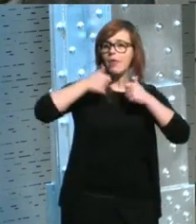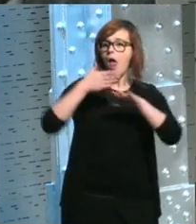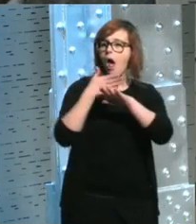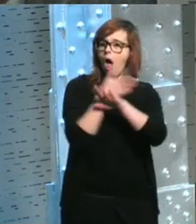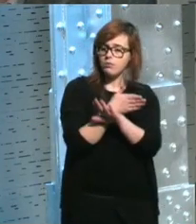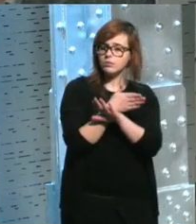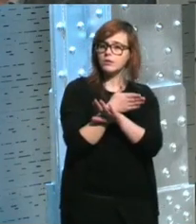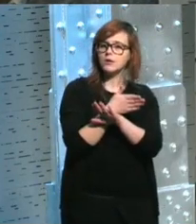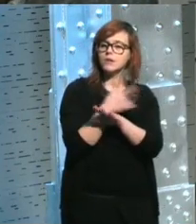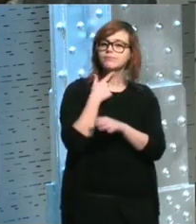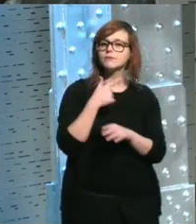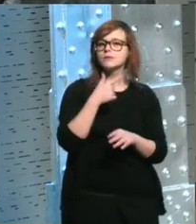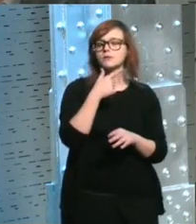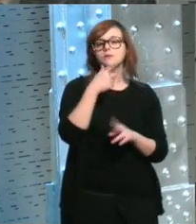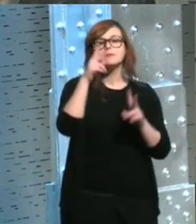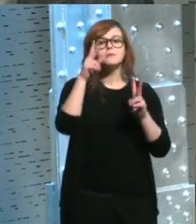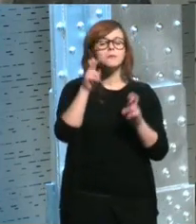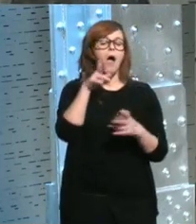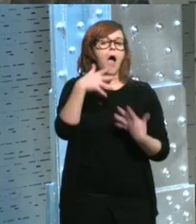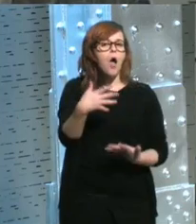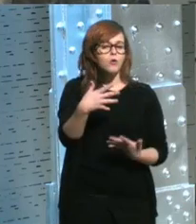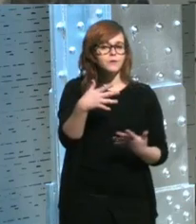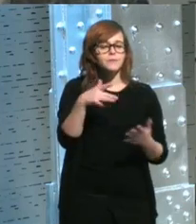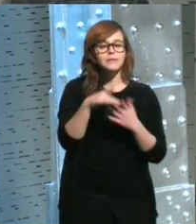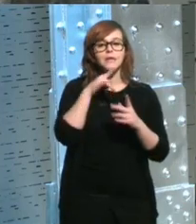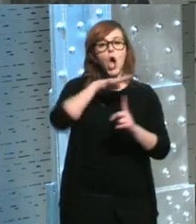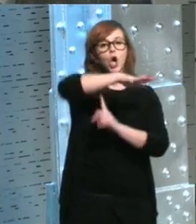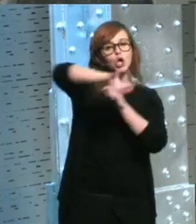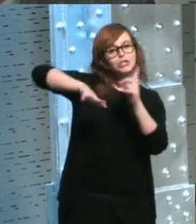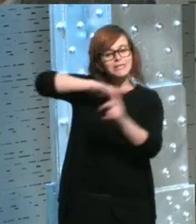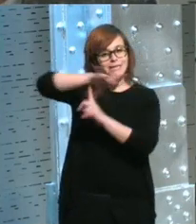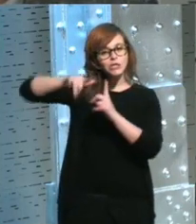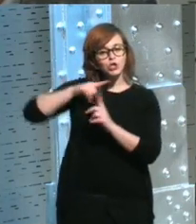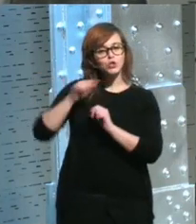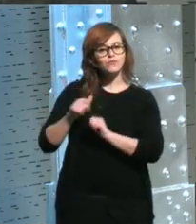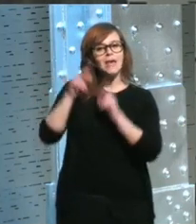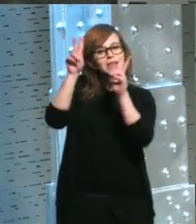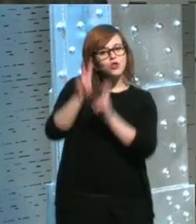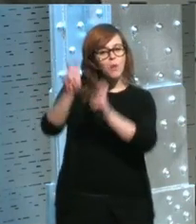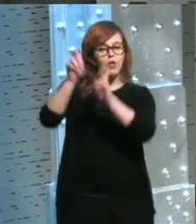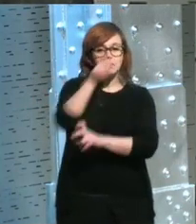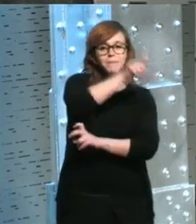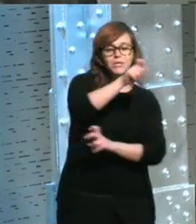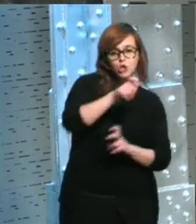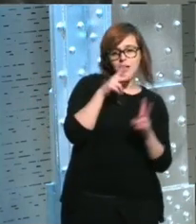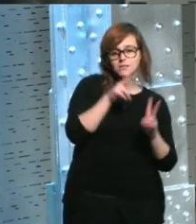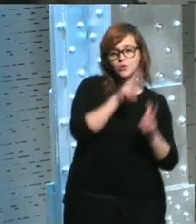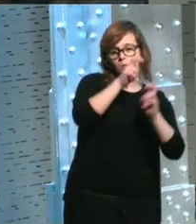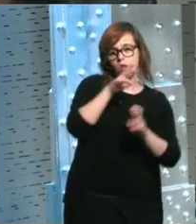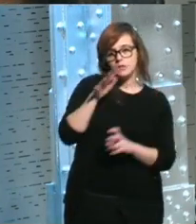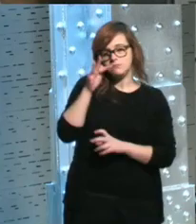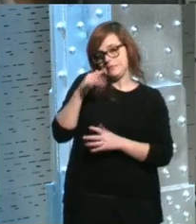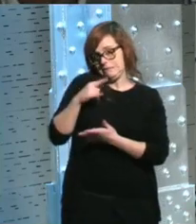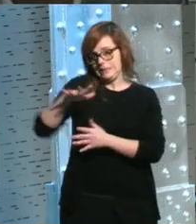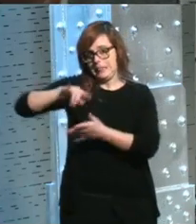de personas innovadoras, de contextos innovadores y de tendencias innovadoras, pero antes de esto, para introducir,